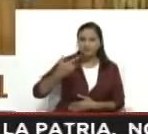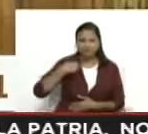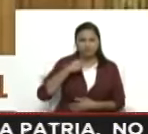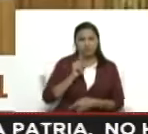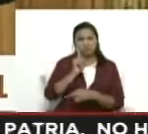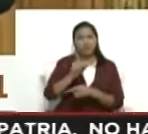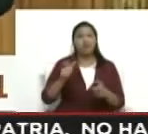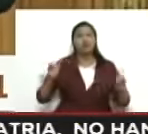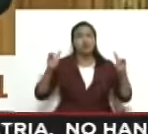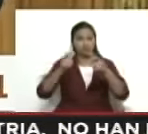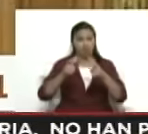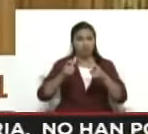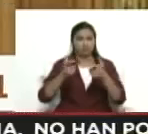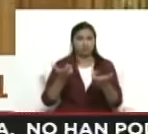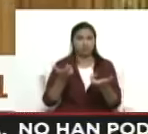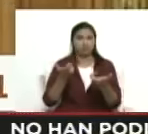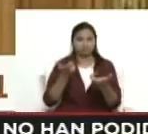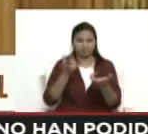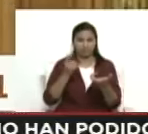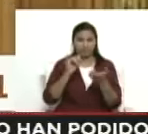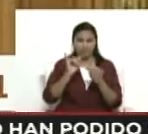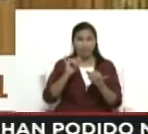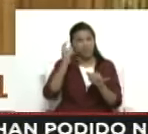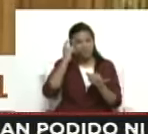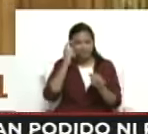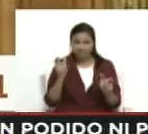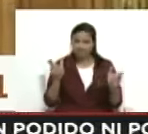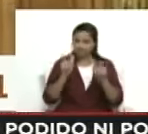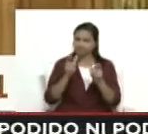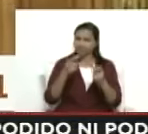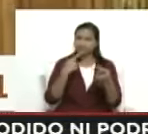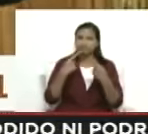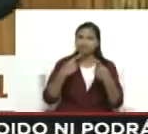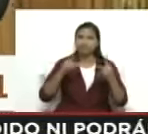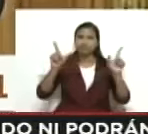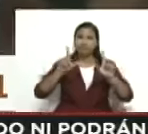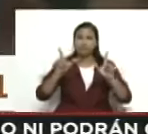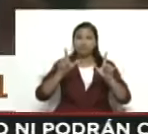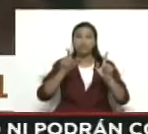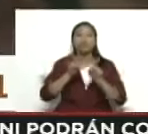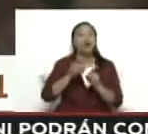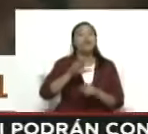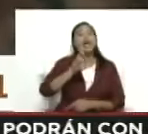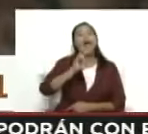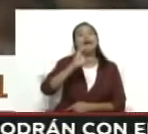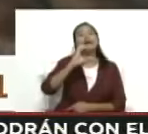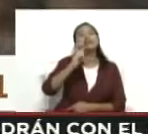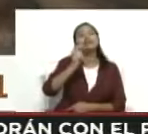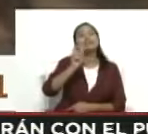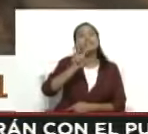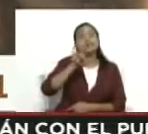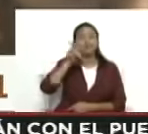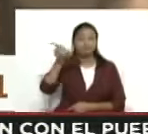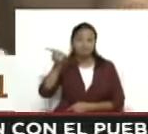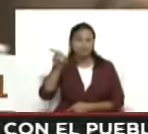O en esos tiempos fue. Y estaba reunido, eso fue en RCTV, Quinta Crespo.